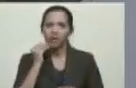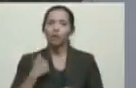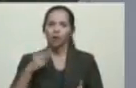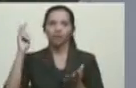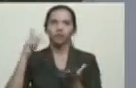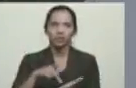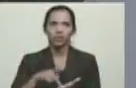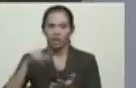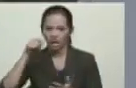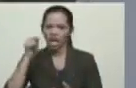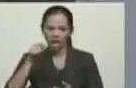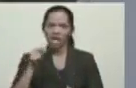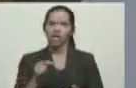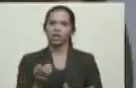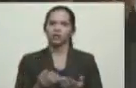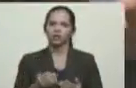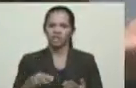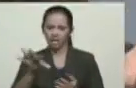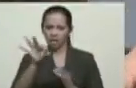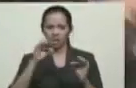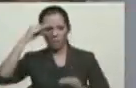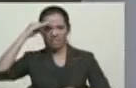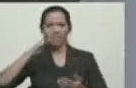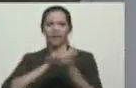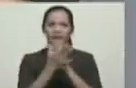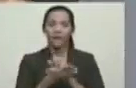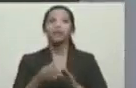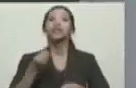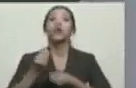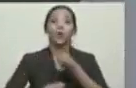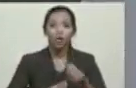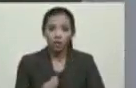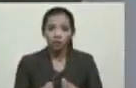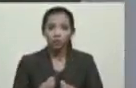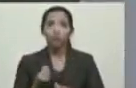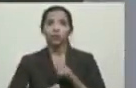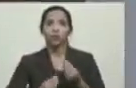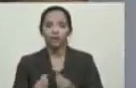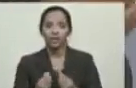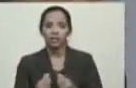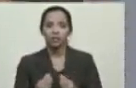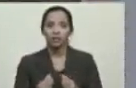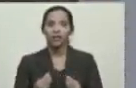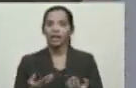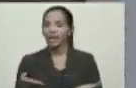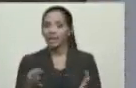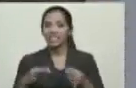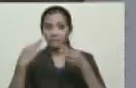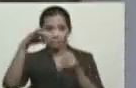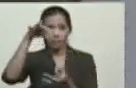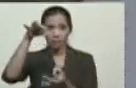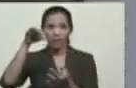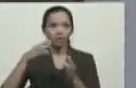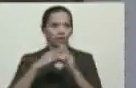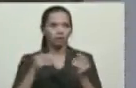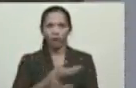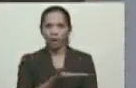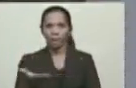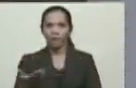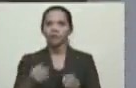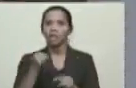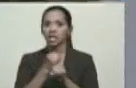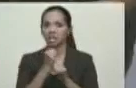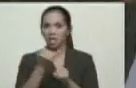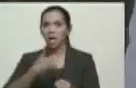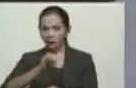llegue, eso de la recluta se va a acabar. Y lo hizo, y lo hizo. Y yo, ese volante está en todas partes, quedó en internet para siempre. Y yo salí